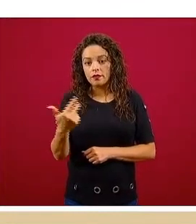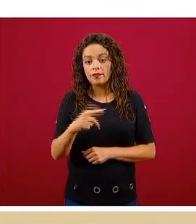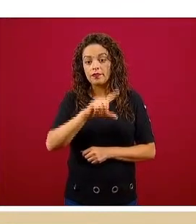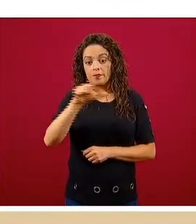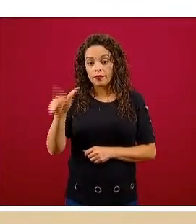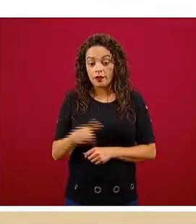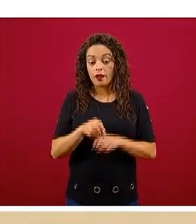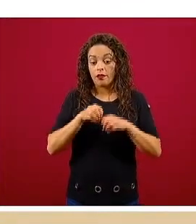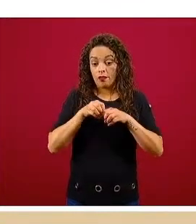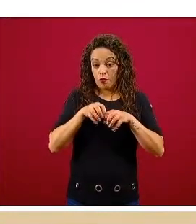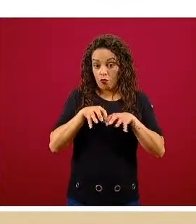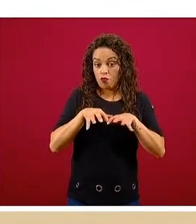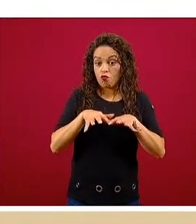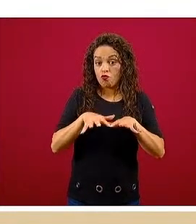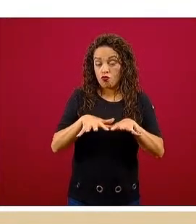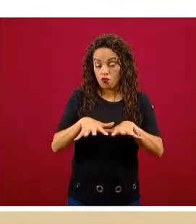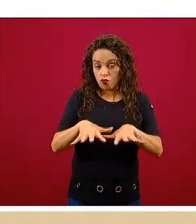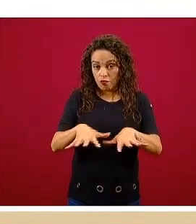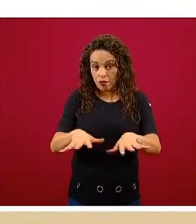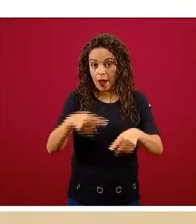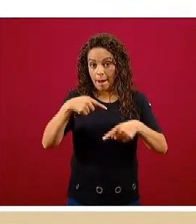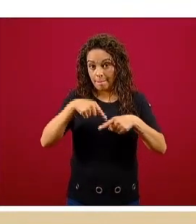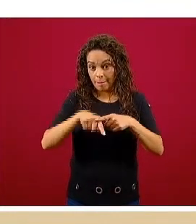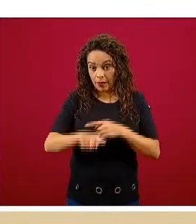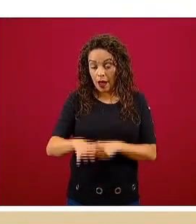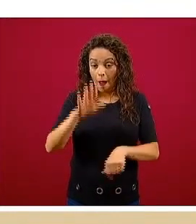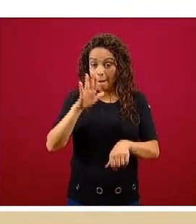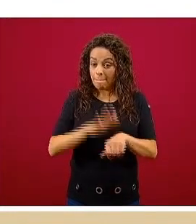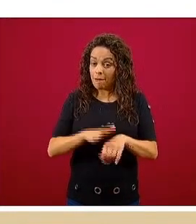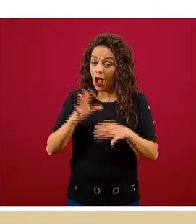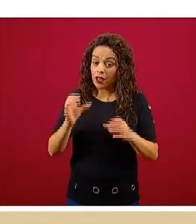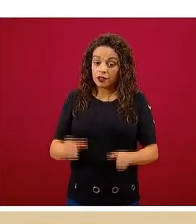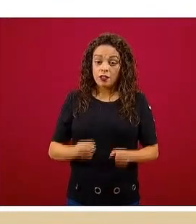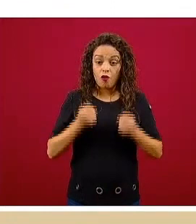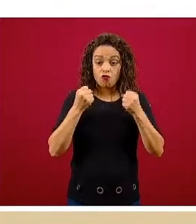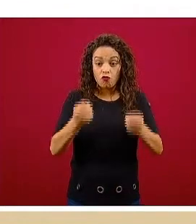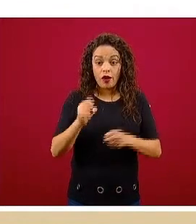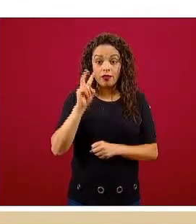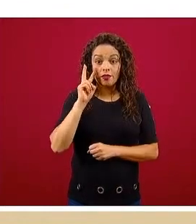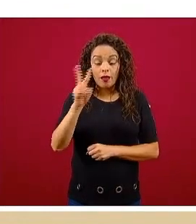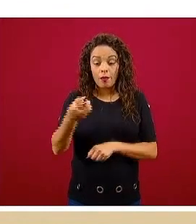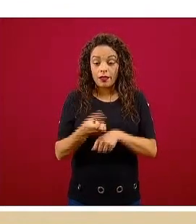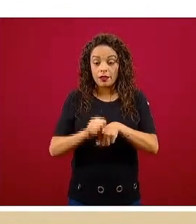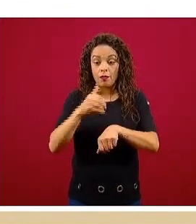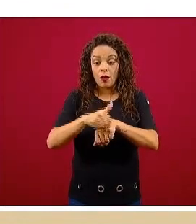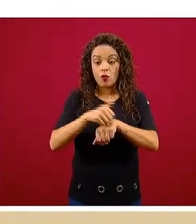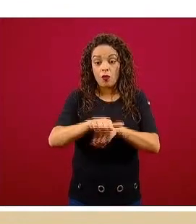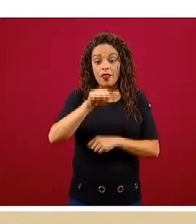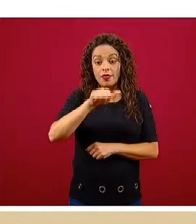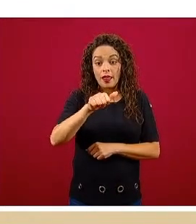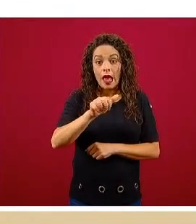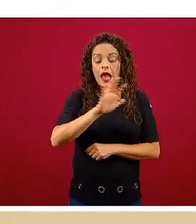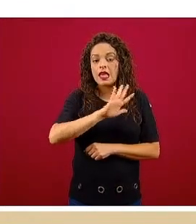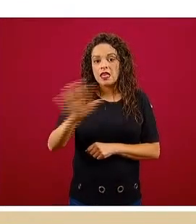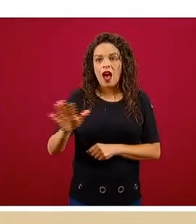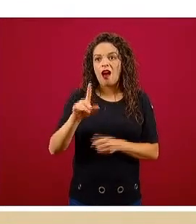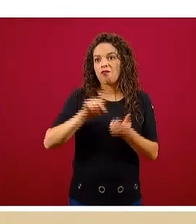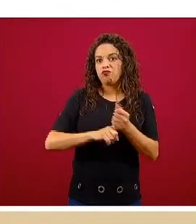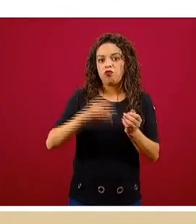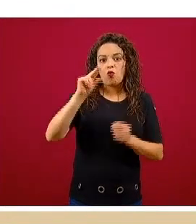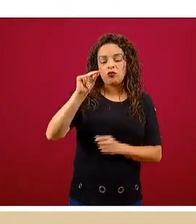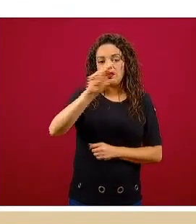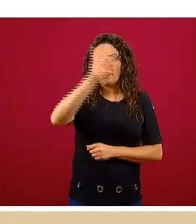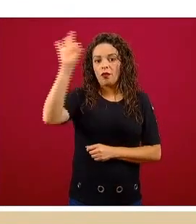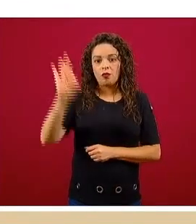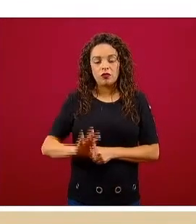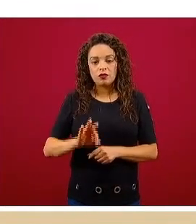transmisión un poco todavía basal. Luego empieza ya a haber una dispersión importante. Miren, en la 16 prácticamente ya el 80% de los